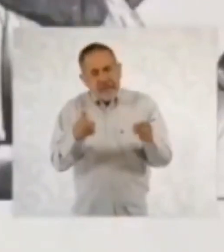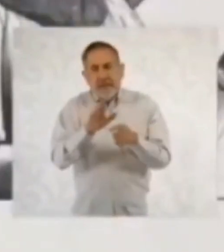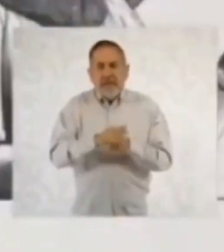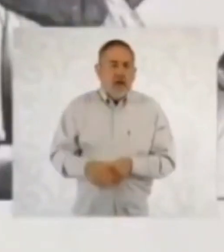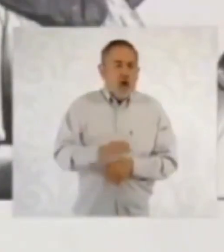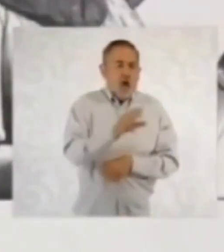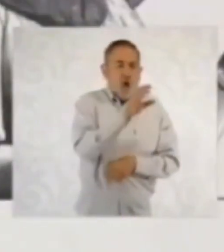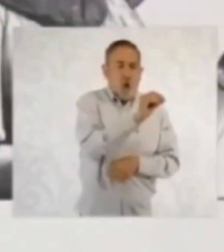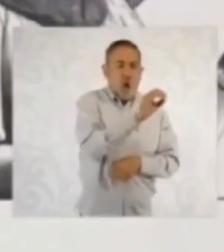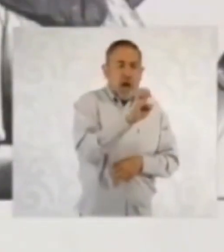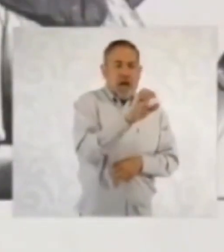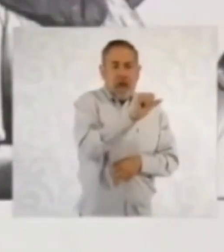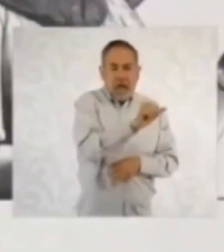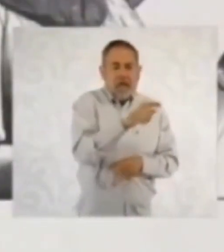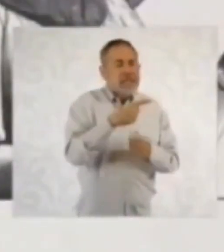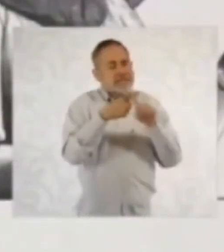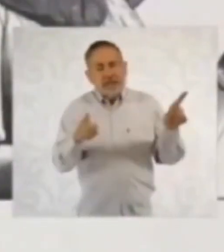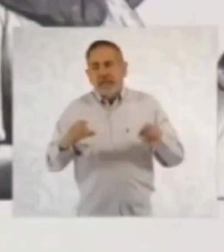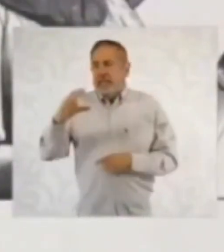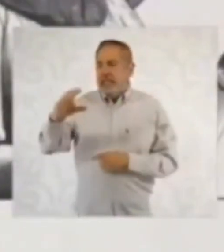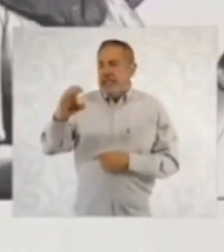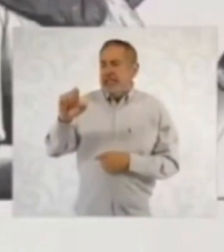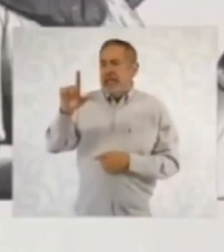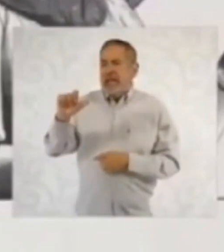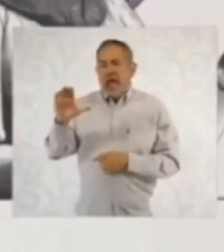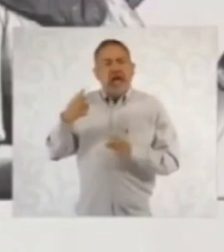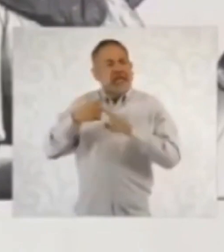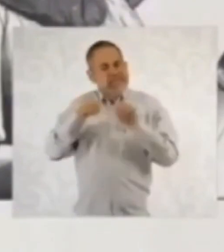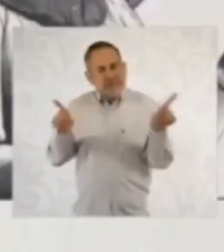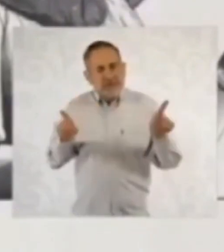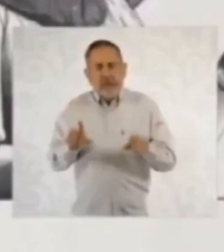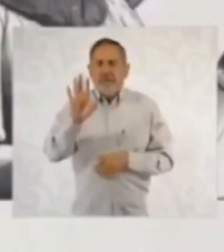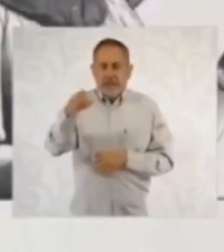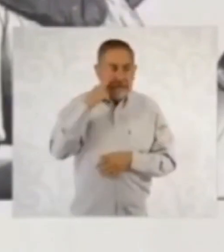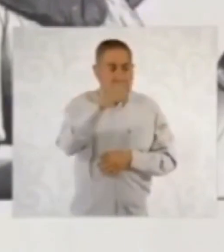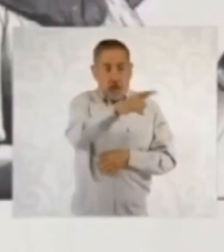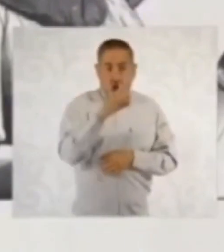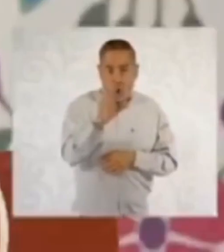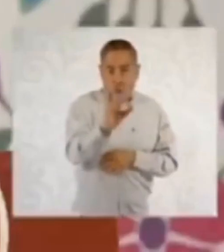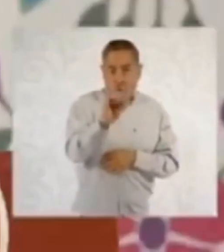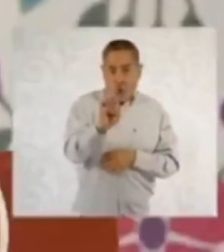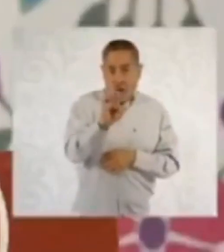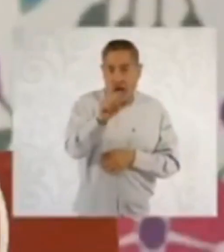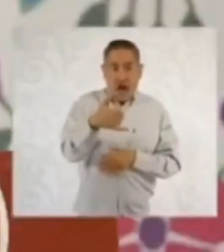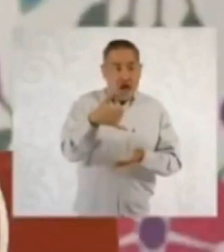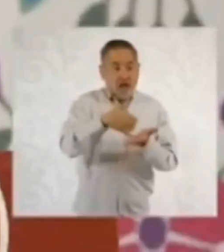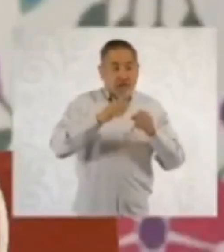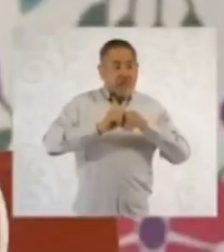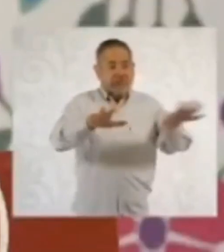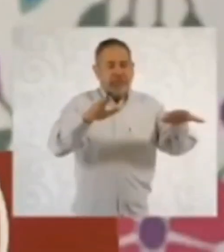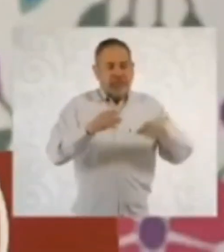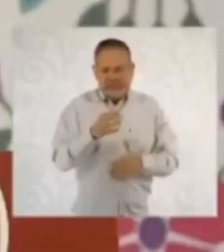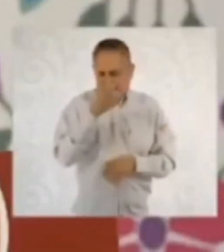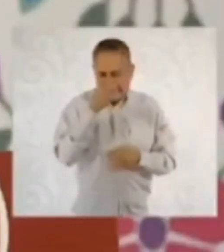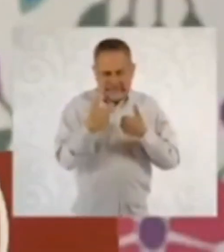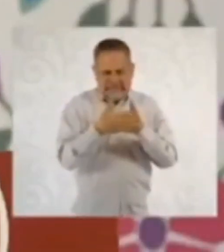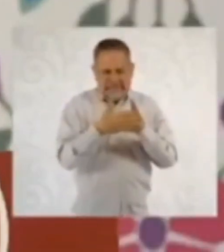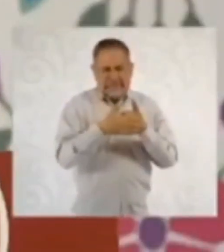cumplen funciones distintas. Sobre la publicación de la OEA, que pronto está por salir